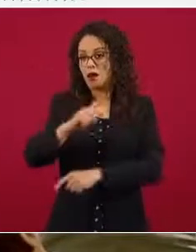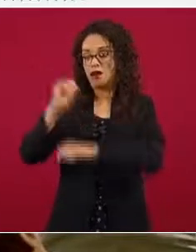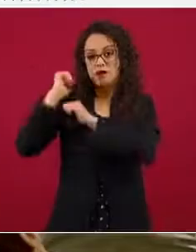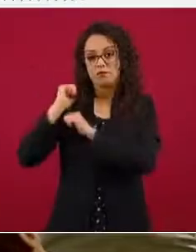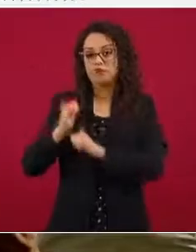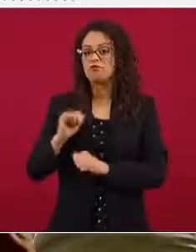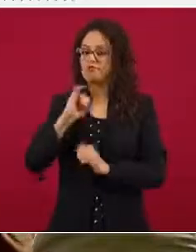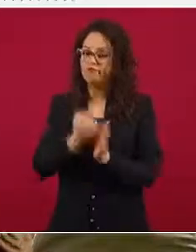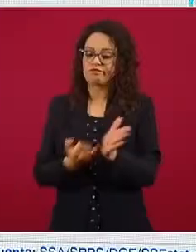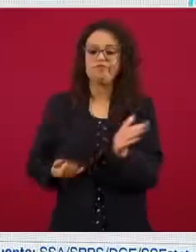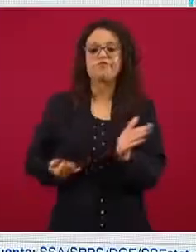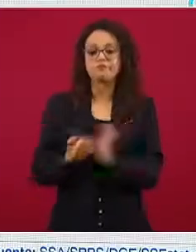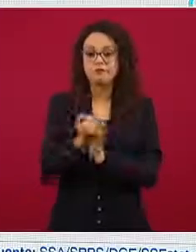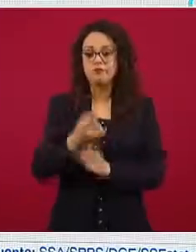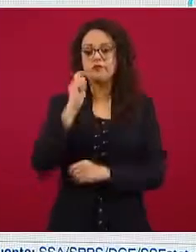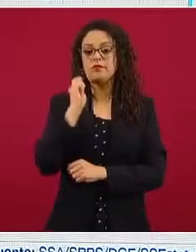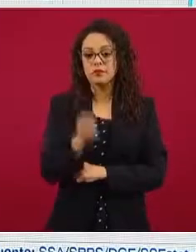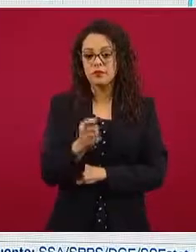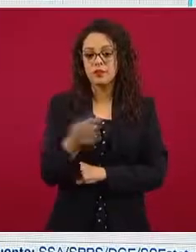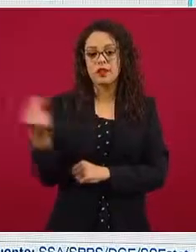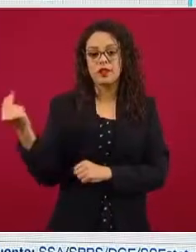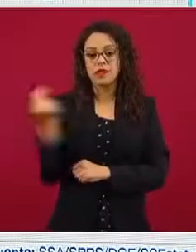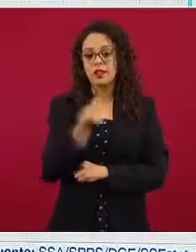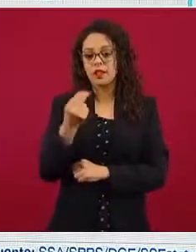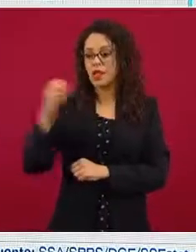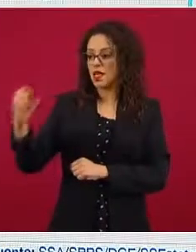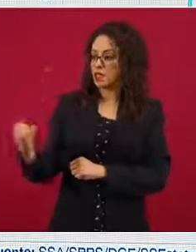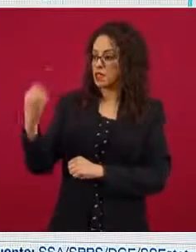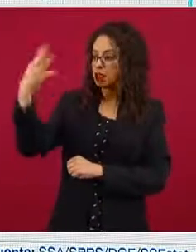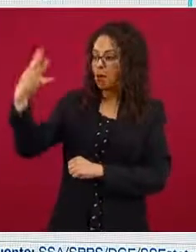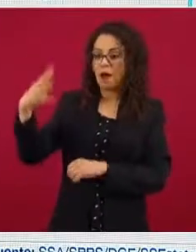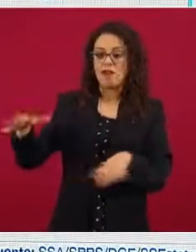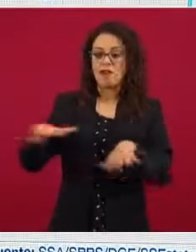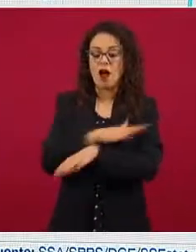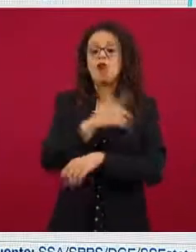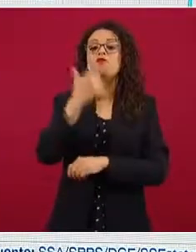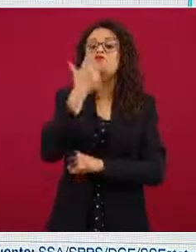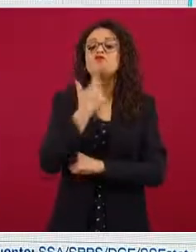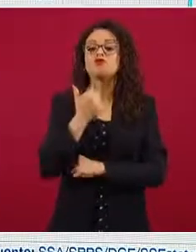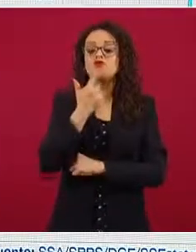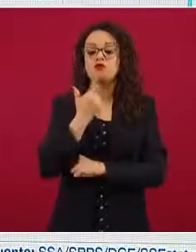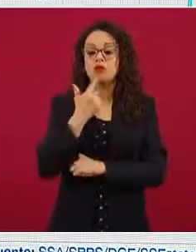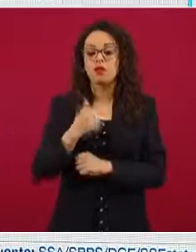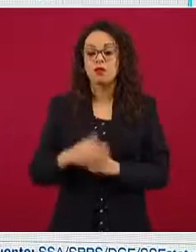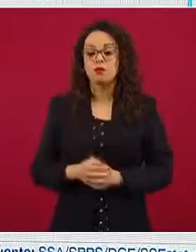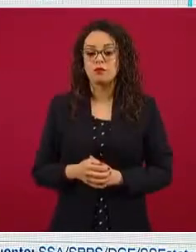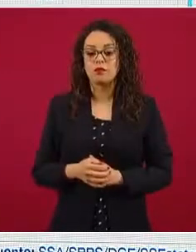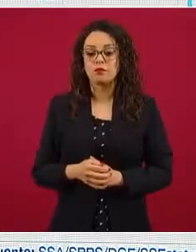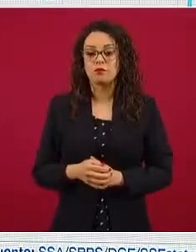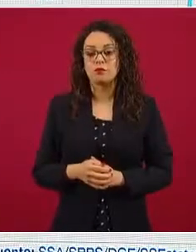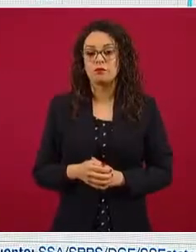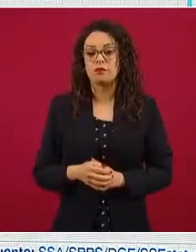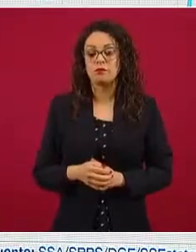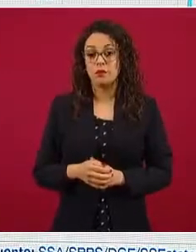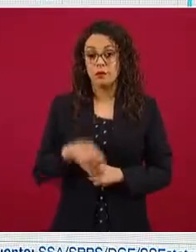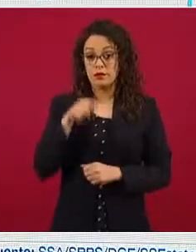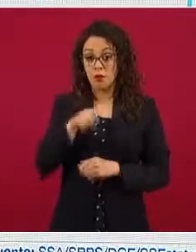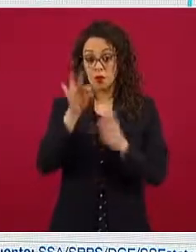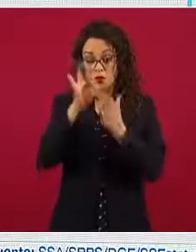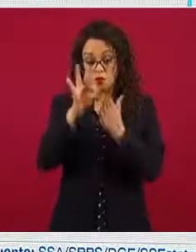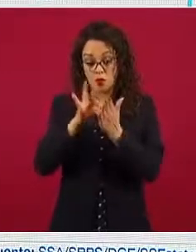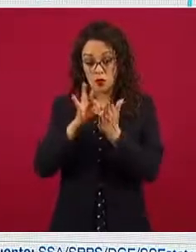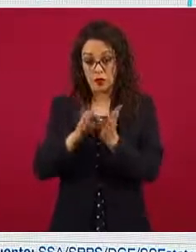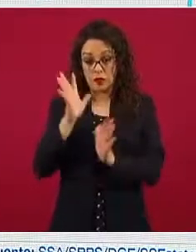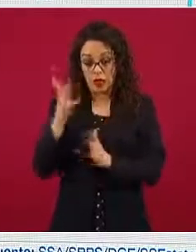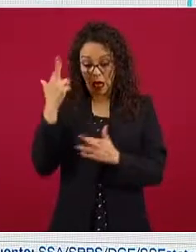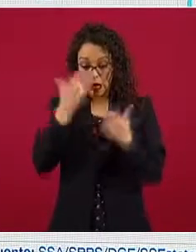tomar para tomar las disposiciones del semáforo rojo, a pesar de que todavía no hay una calificación, se está